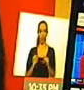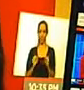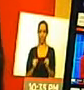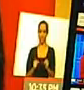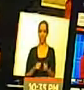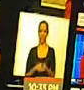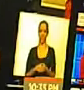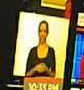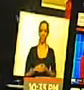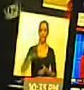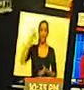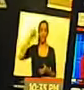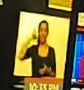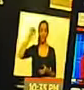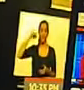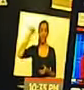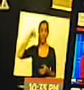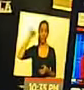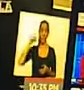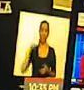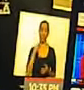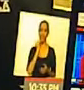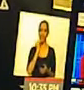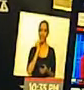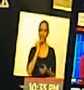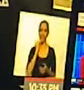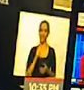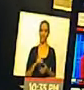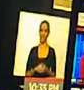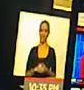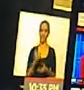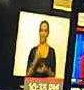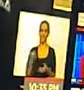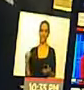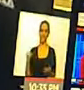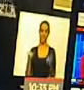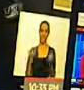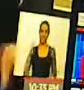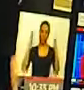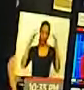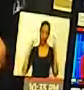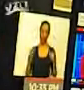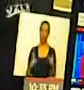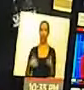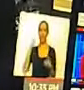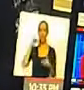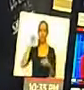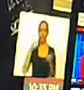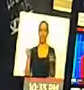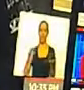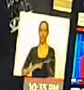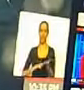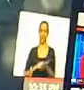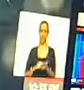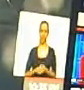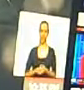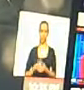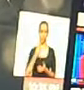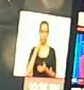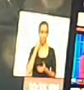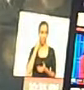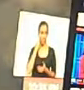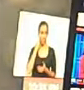vamos al otro video porque este muchacho quitó la musa que ya había bajado. Vamos al video y ya regresamos. La respiración.